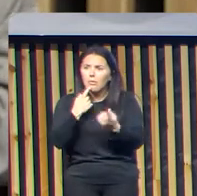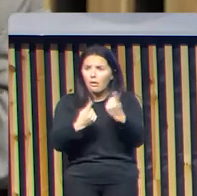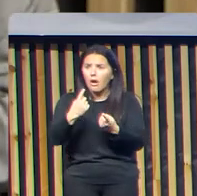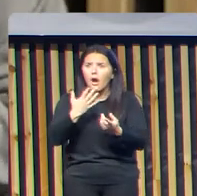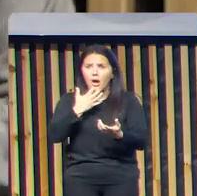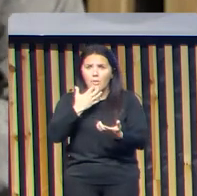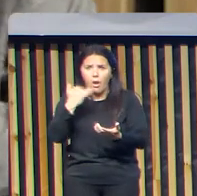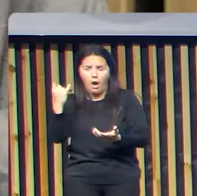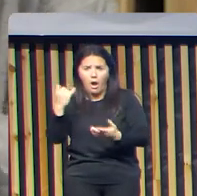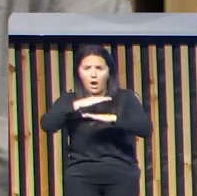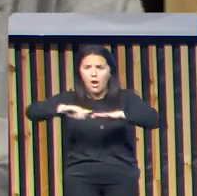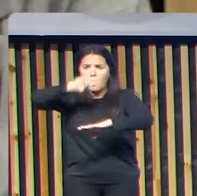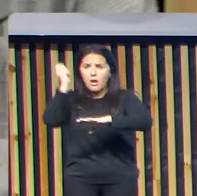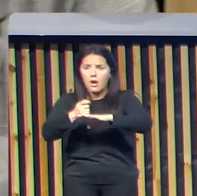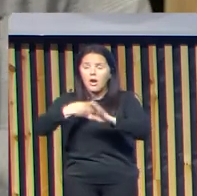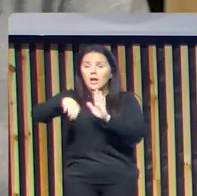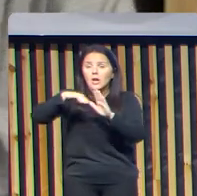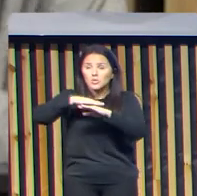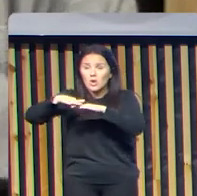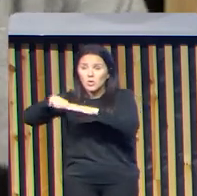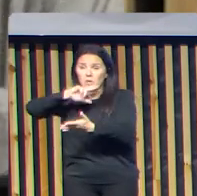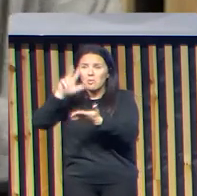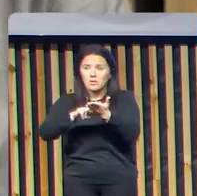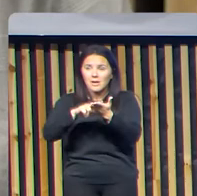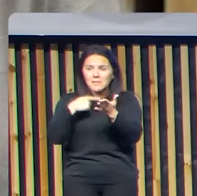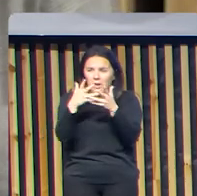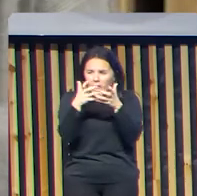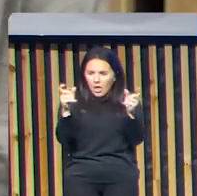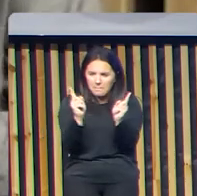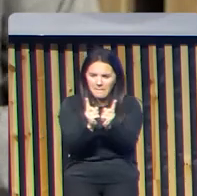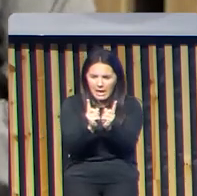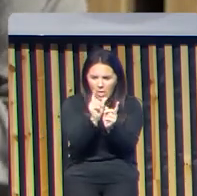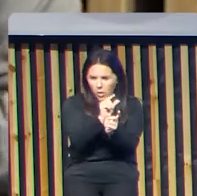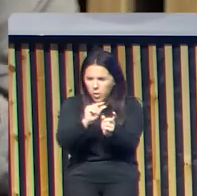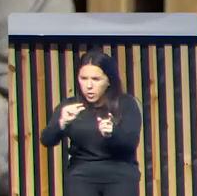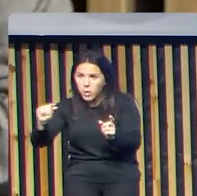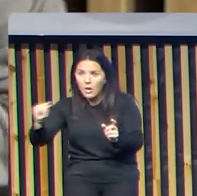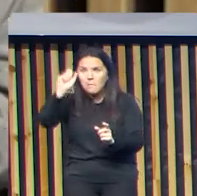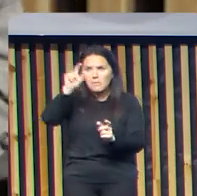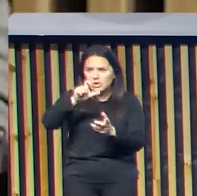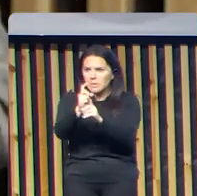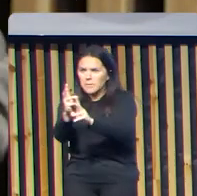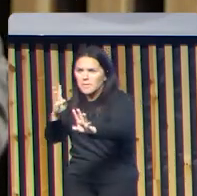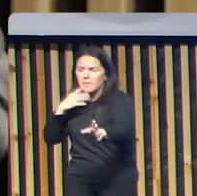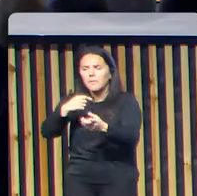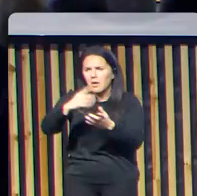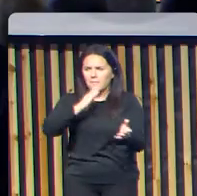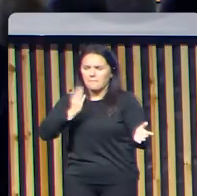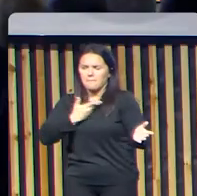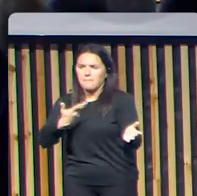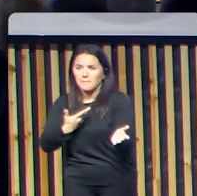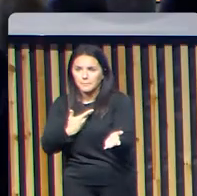el tribunal supremo declaro ilegales las cláusulas solo de las hipotecas esas de la letra muy pequeñita y hubo miles y miles de personas afectadas